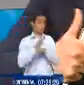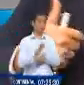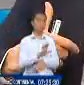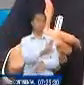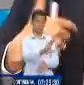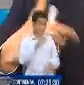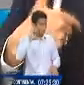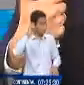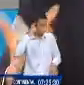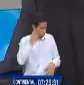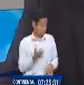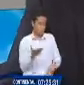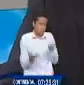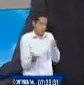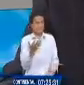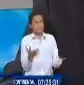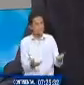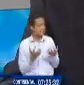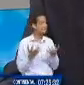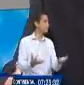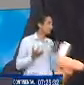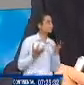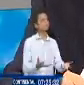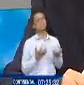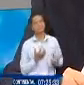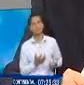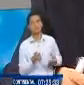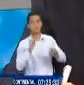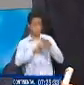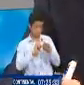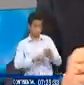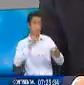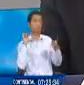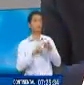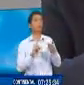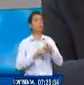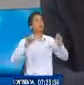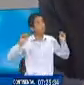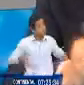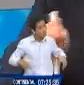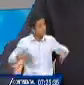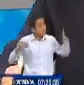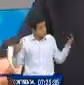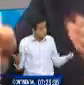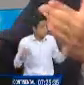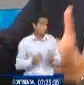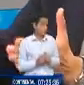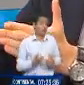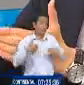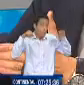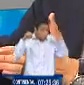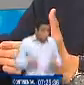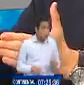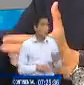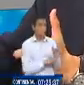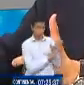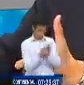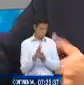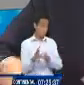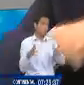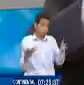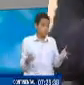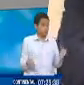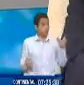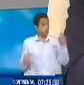gobiernos podrían anhelar y otra cosa es lo que la factibilidad es decir el poder ser del desarrollo de la minería que